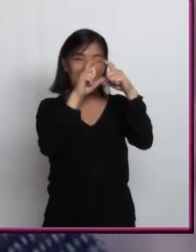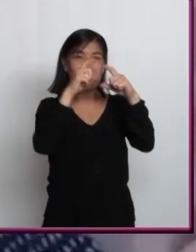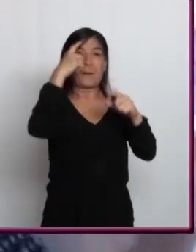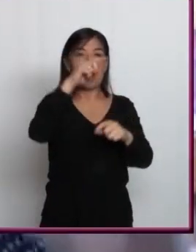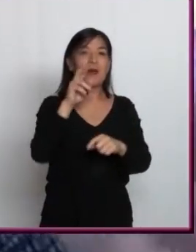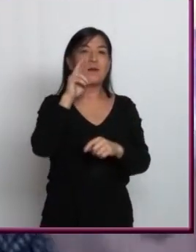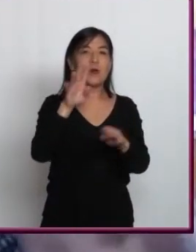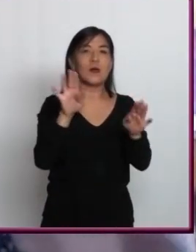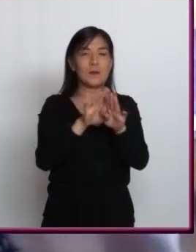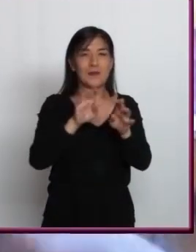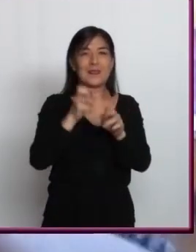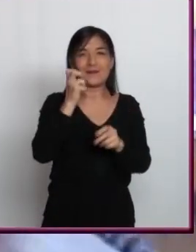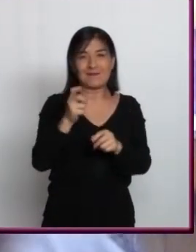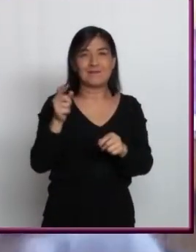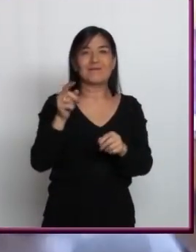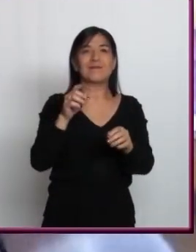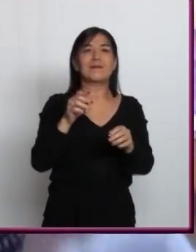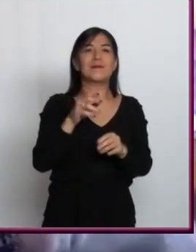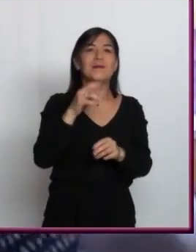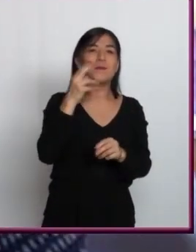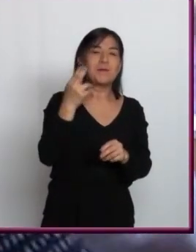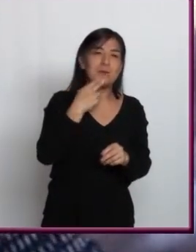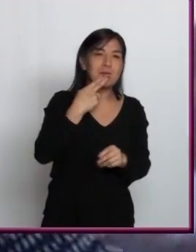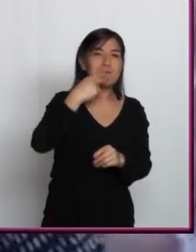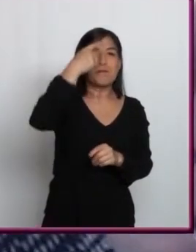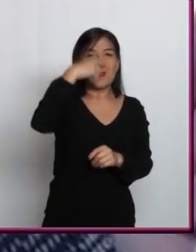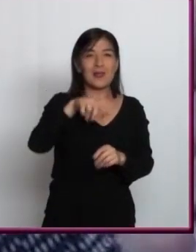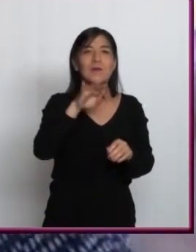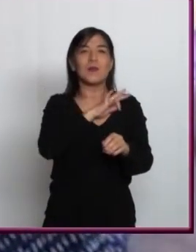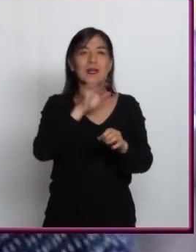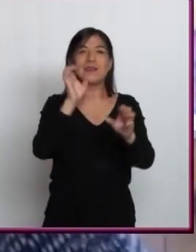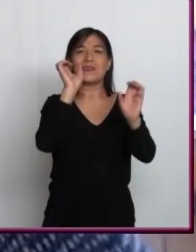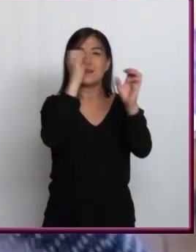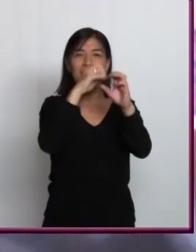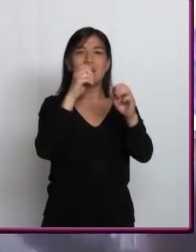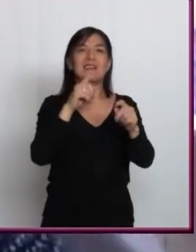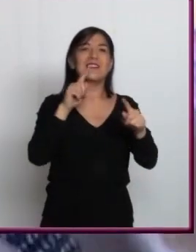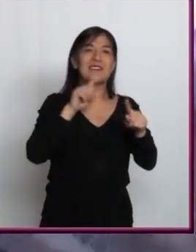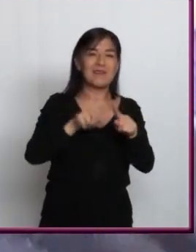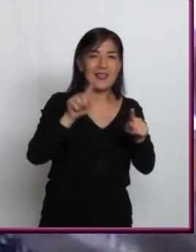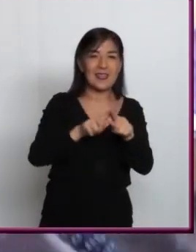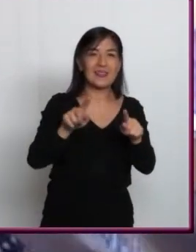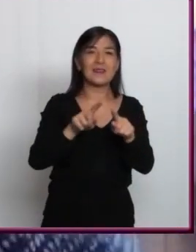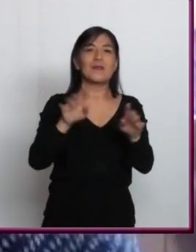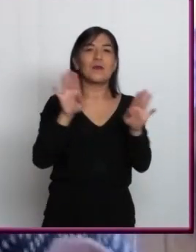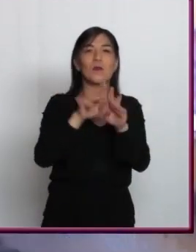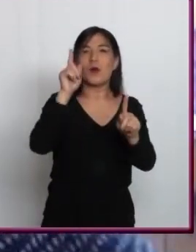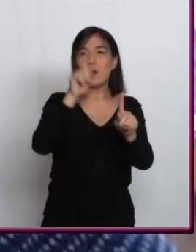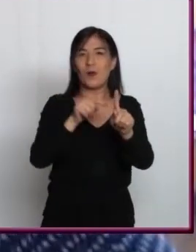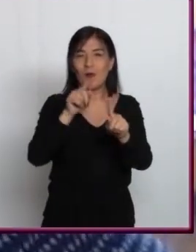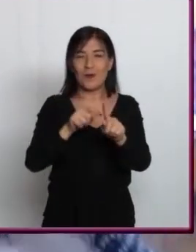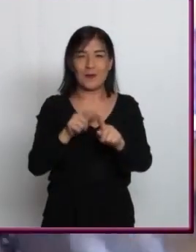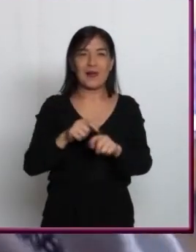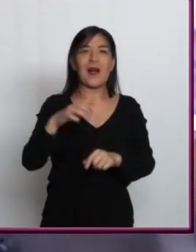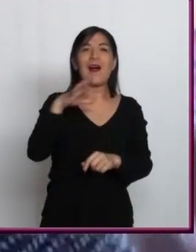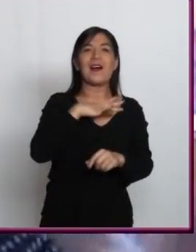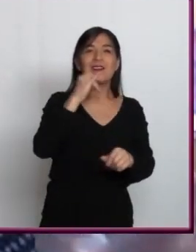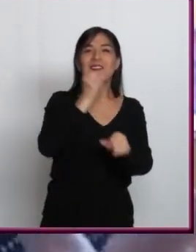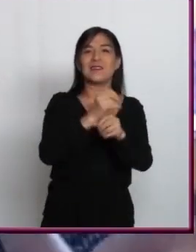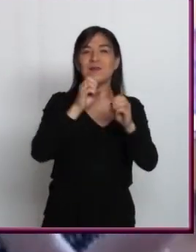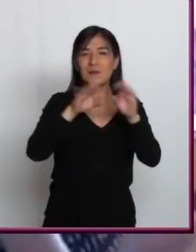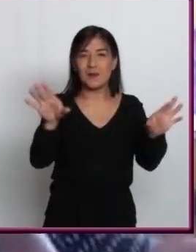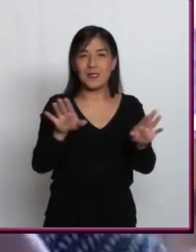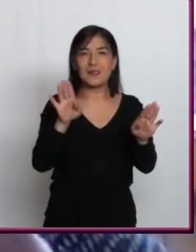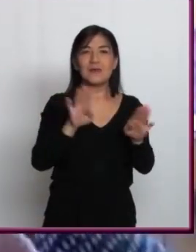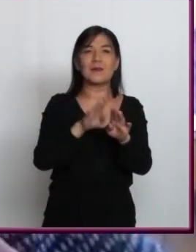hiciera con estos dos instrumentos nos permite ver la atmósfera a diferentes longitudes de onda, o sea, a diferentes colores. Tenemos información de la